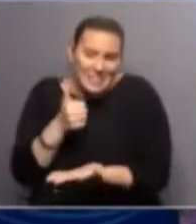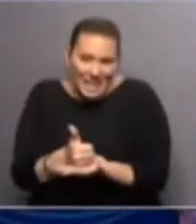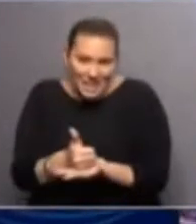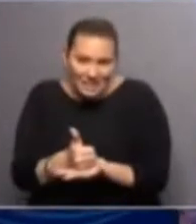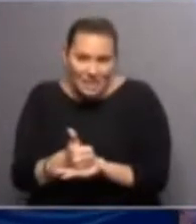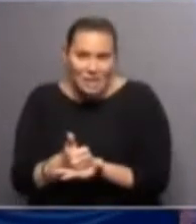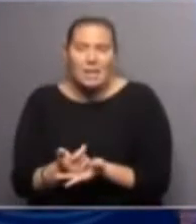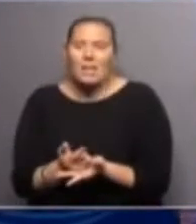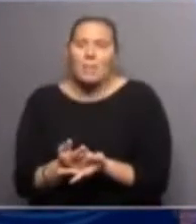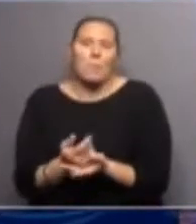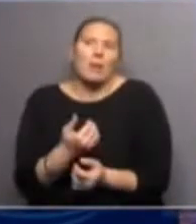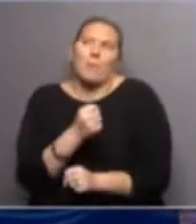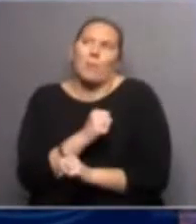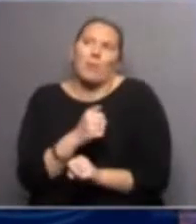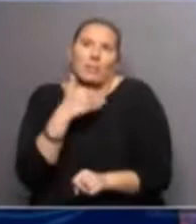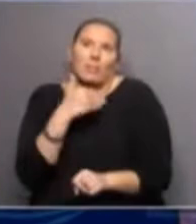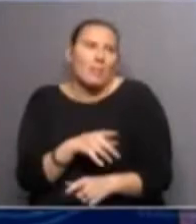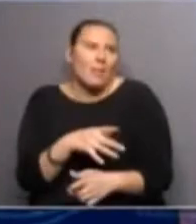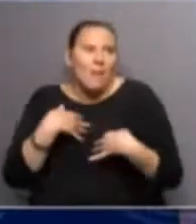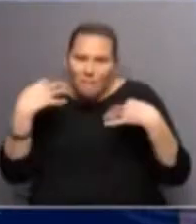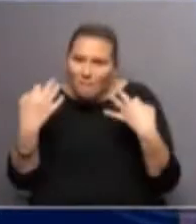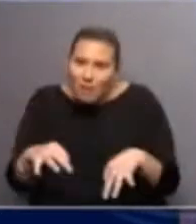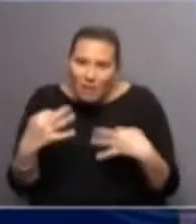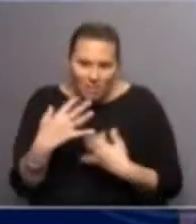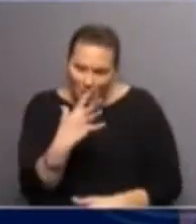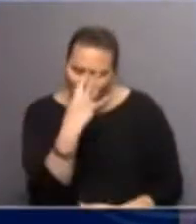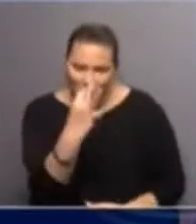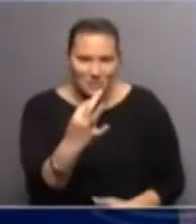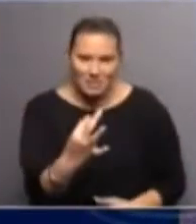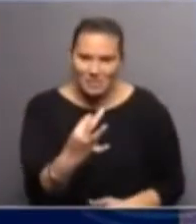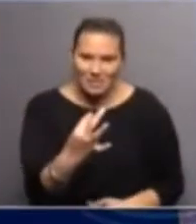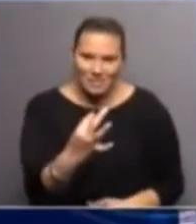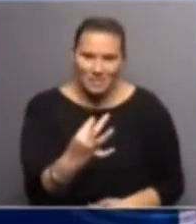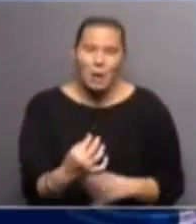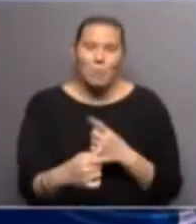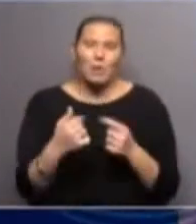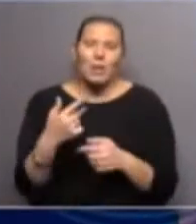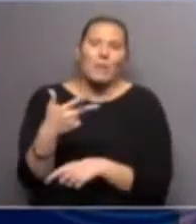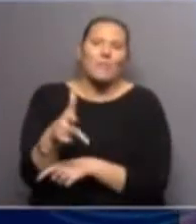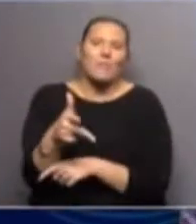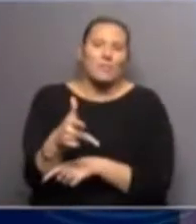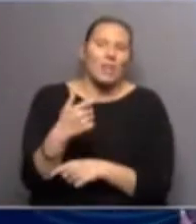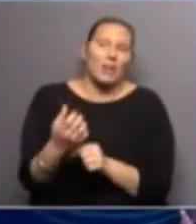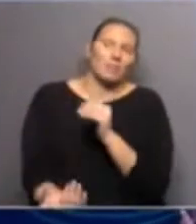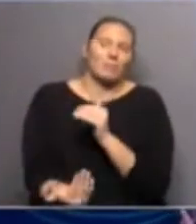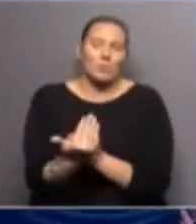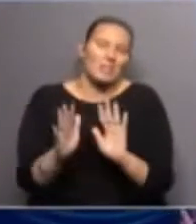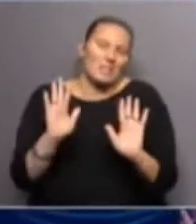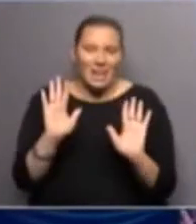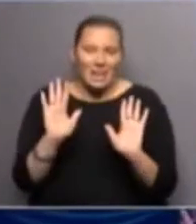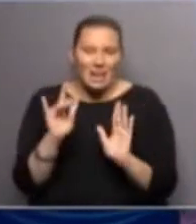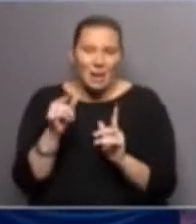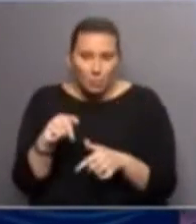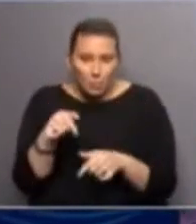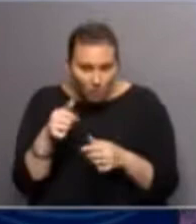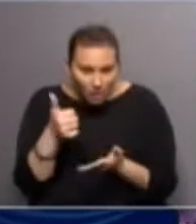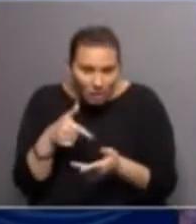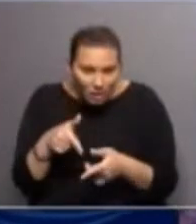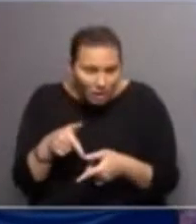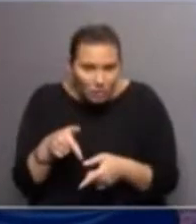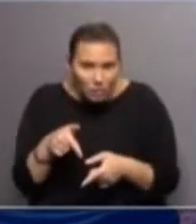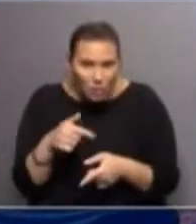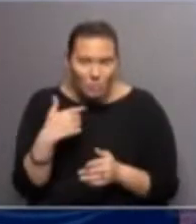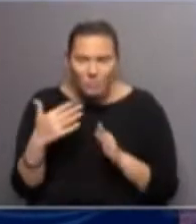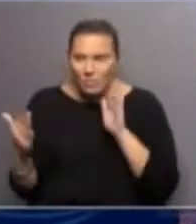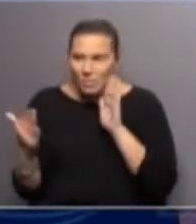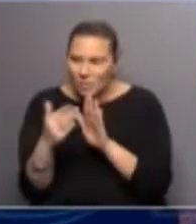era necesario para entender que te estaba pasando de verdad, ¿no? Porque, bueno, un videíto lo subís y suerte, pero esto era